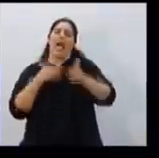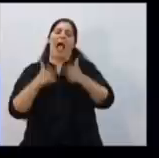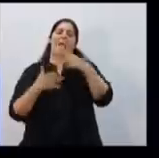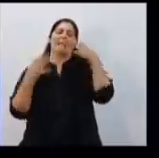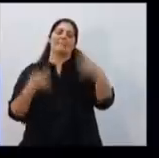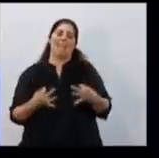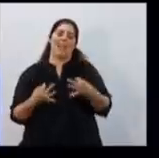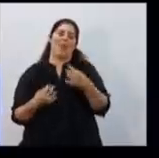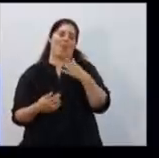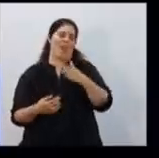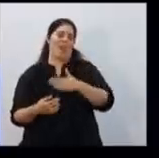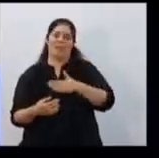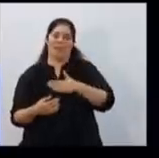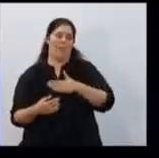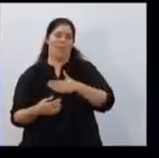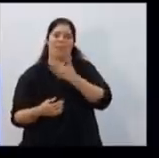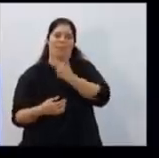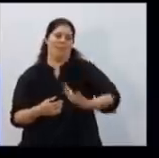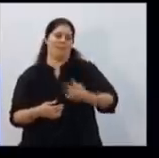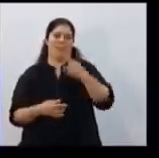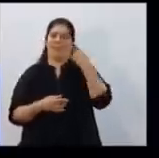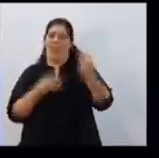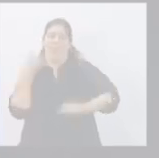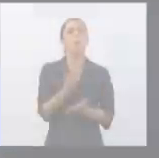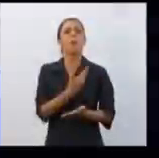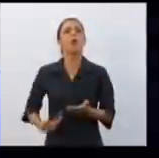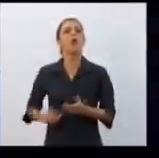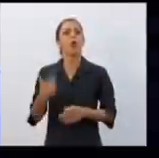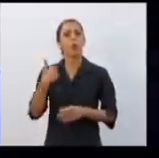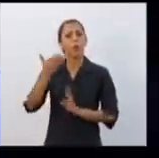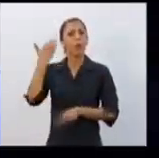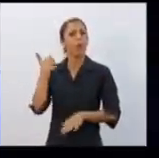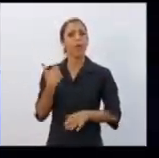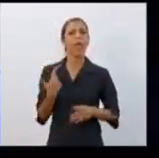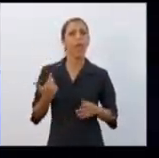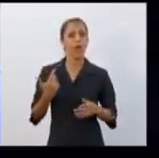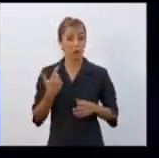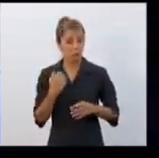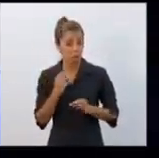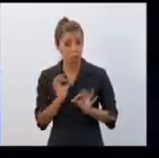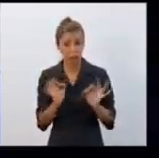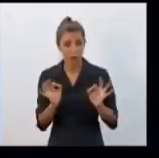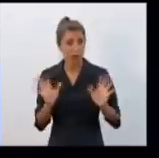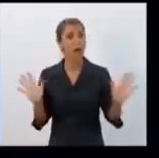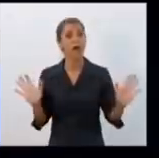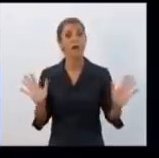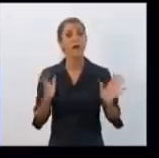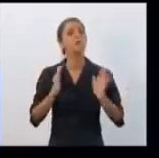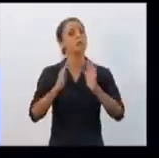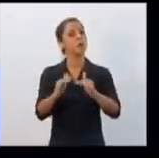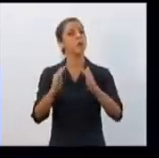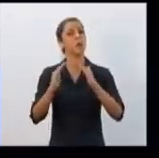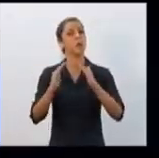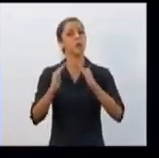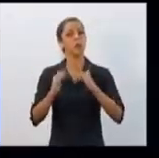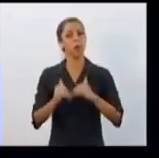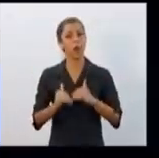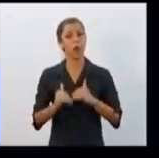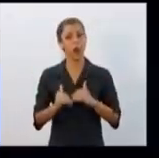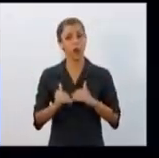pero lamentablemente el presidente sigue mintiendo y diciendo disparates. Me toca cerrar el debate, insisto. Momento de una gran, gran